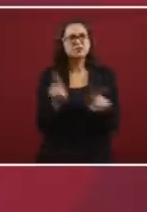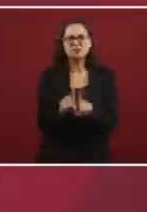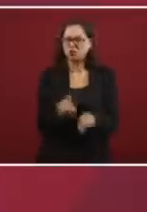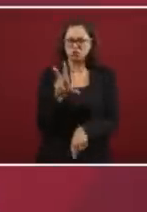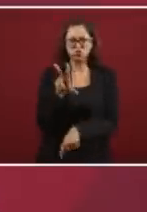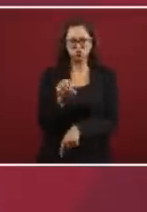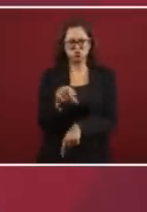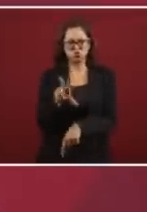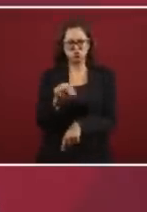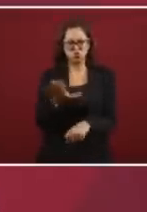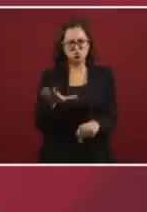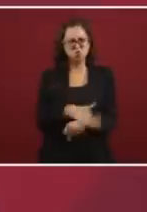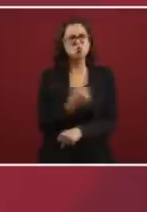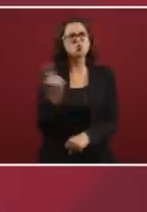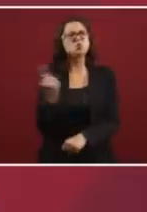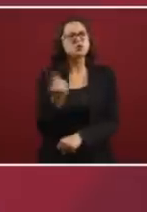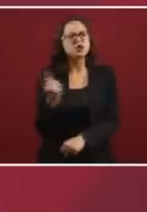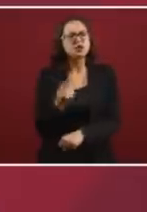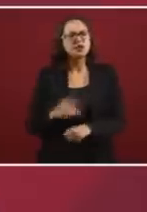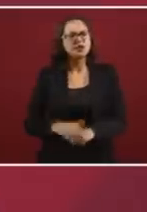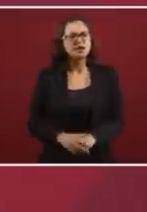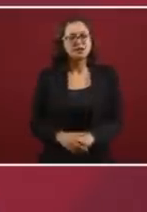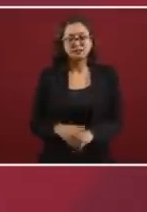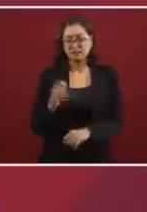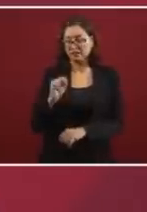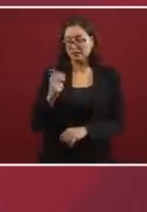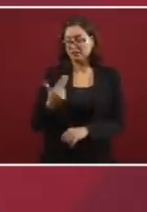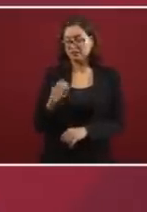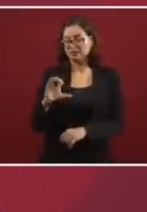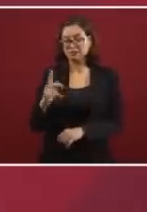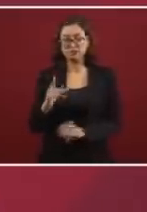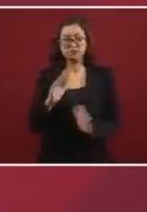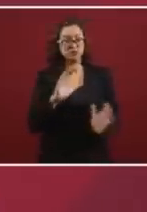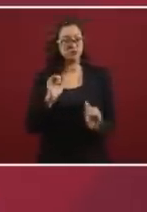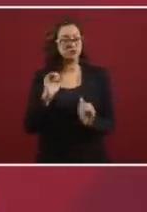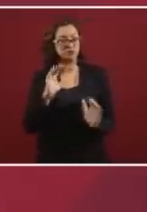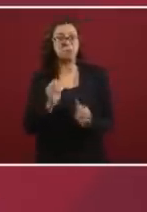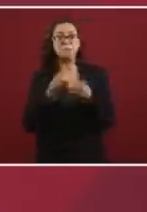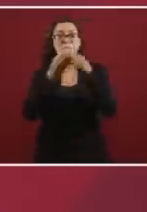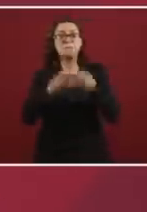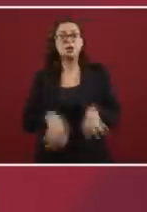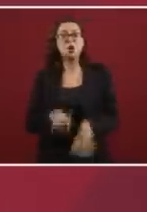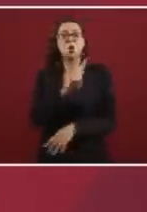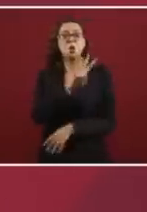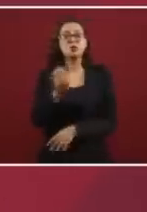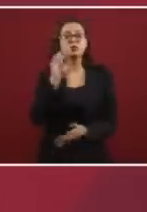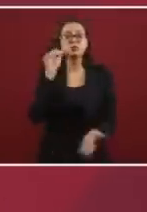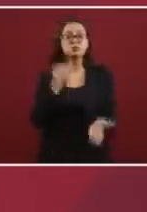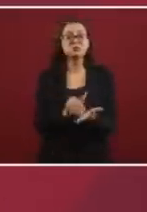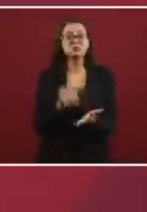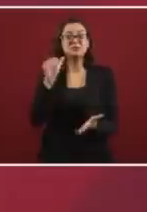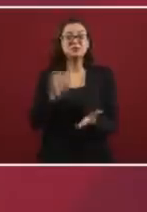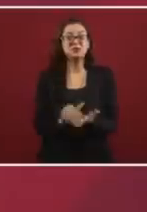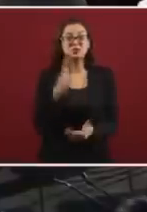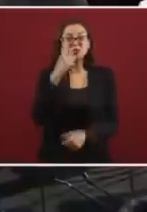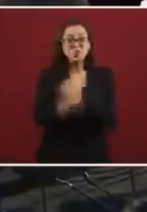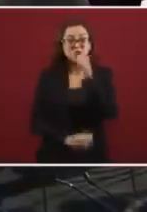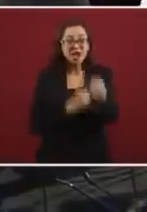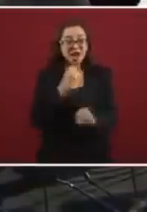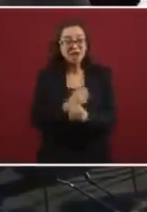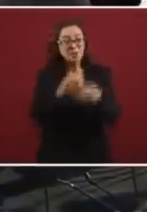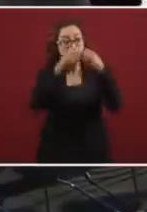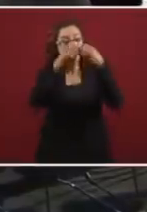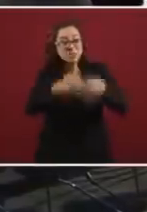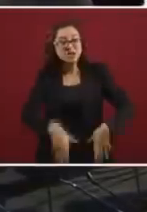estaba dejando de recibir la hacienda pública 400 mil millones de pesos al año